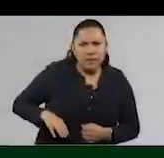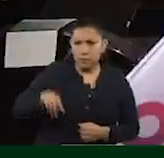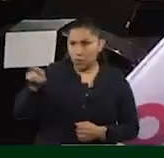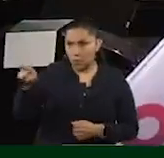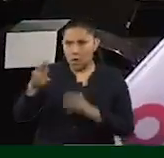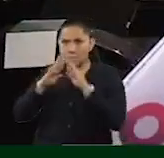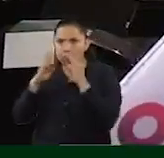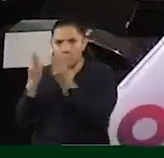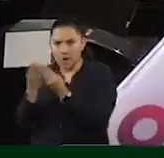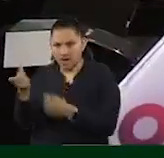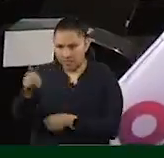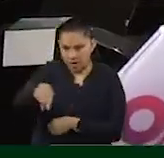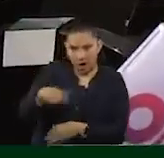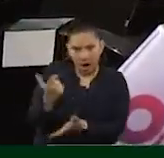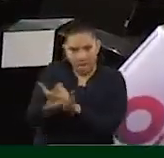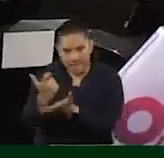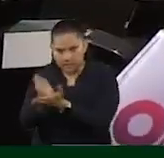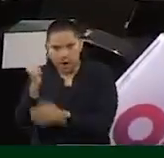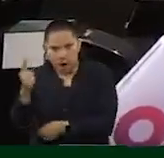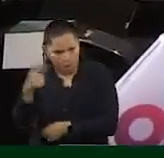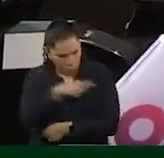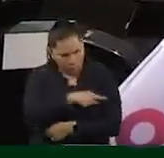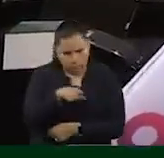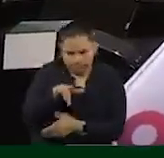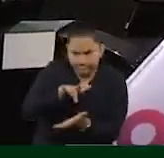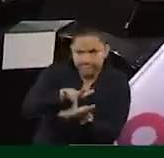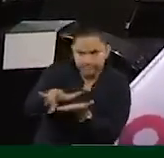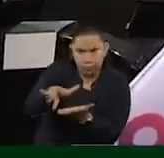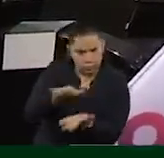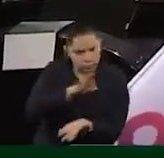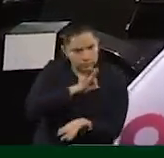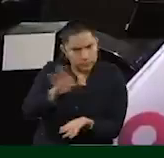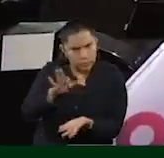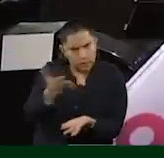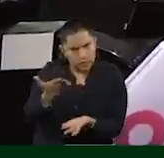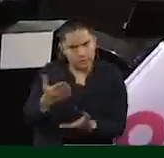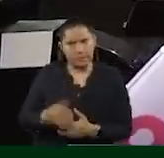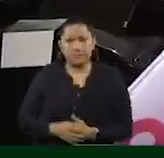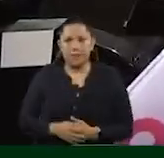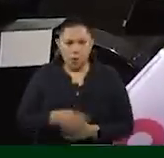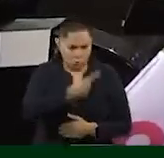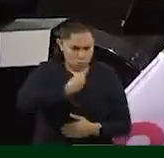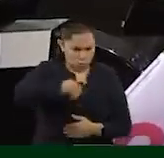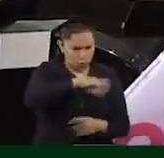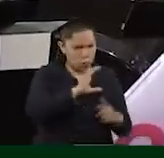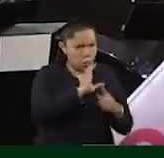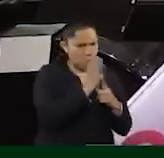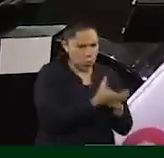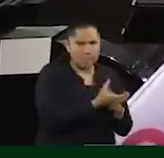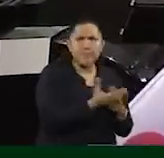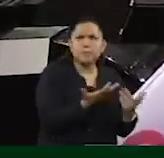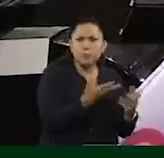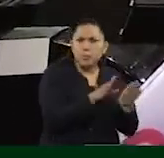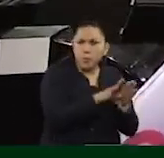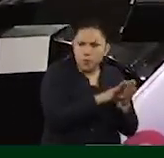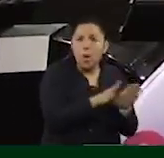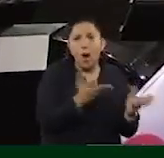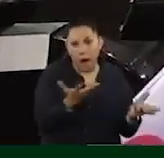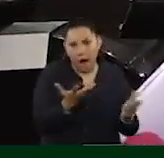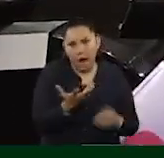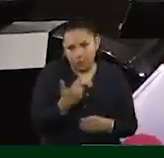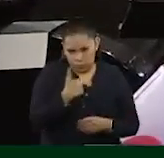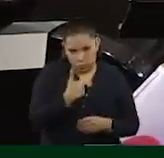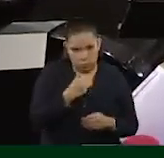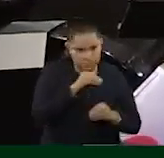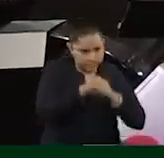organizado Qué puede hacer nuestra nuestra comisión hacer informes comunicarlo a otras áreas de esta cámara como